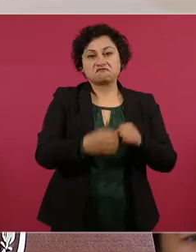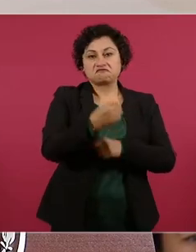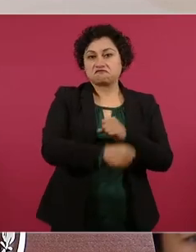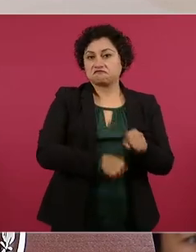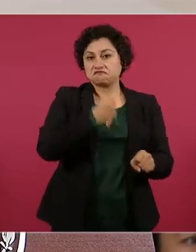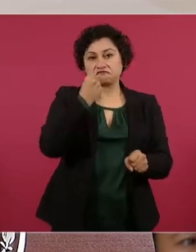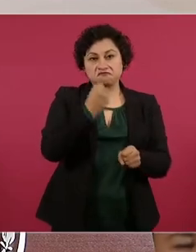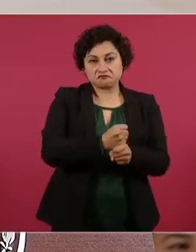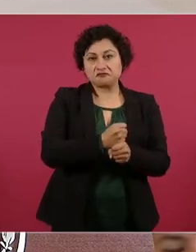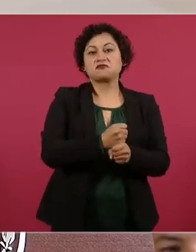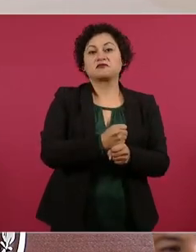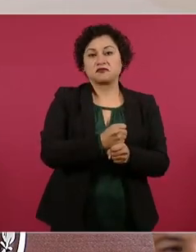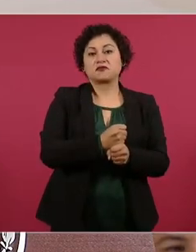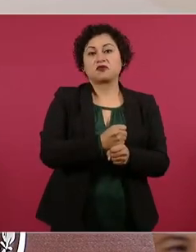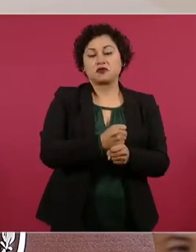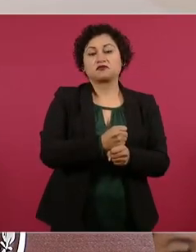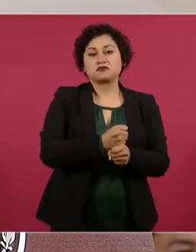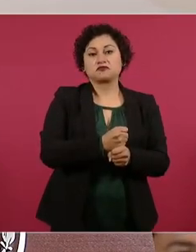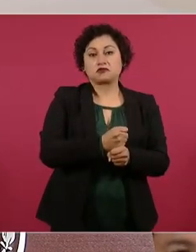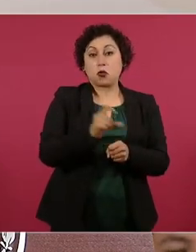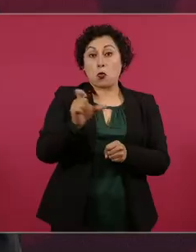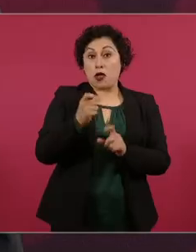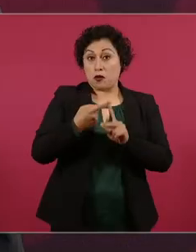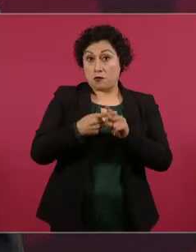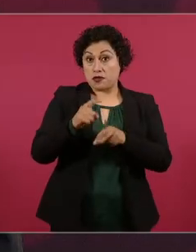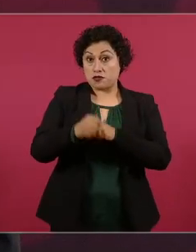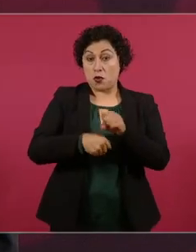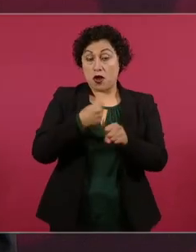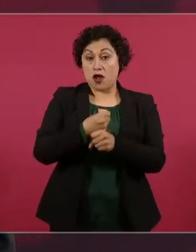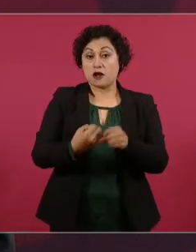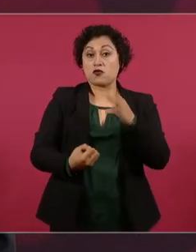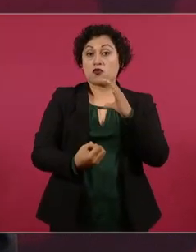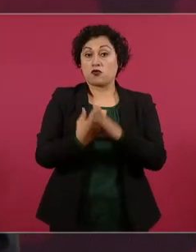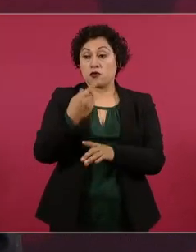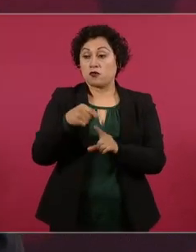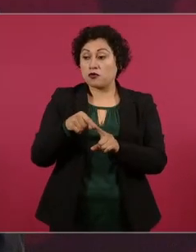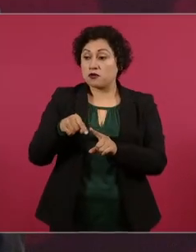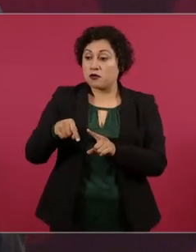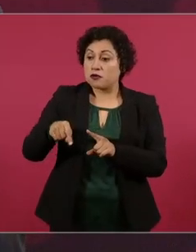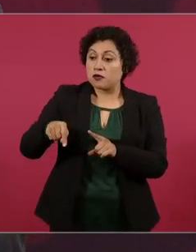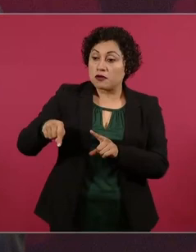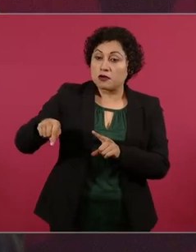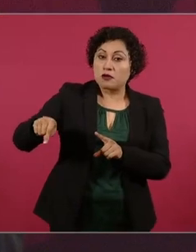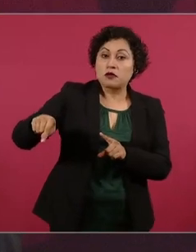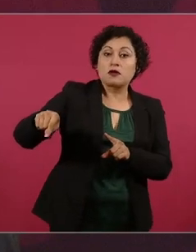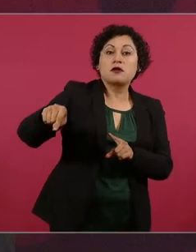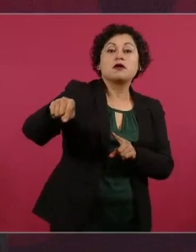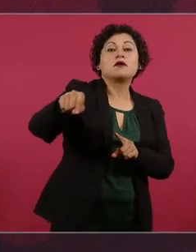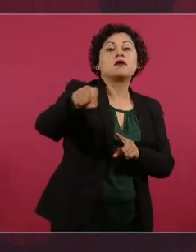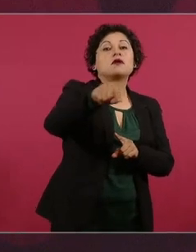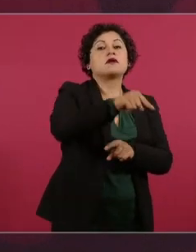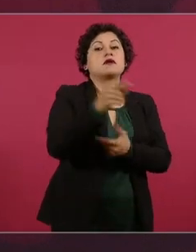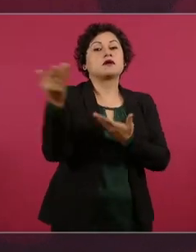vuelta todo el Valle de México para llegar como el día 9, 10 de enero